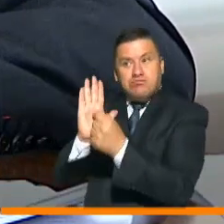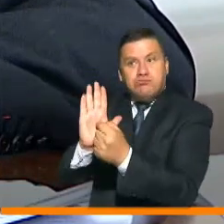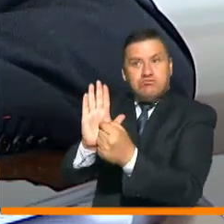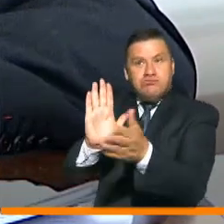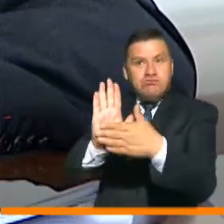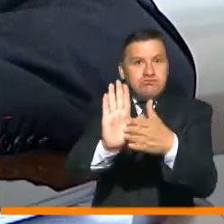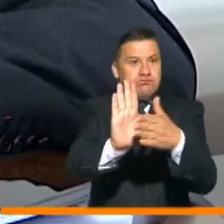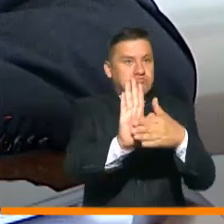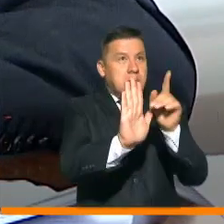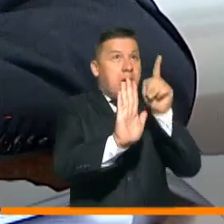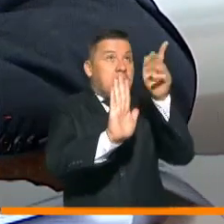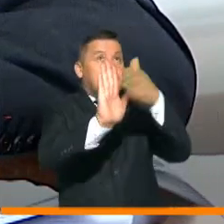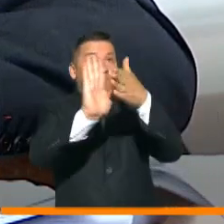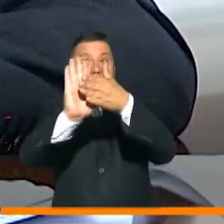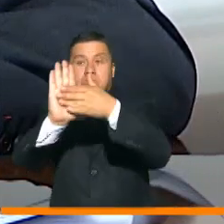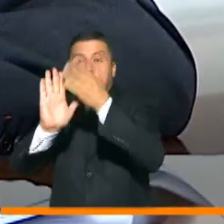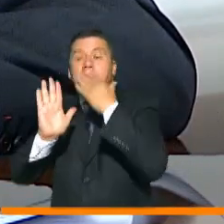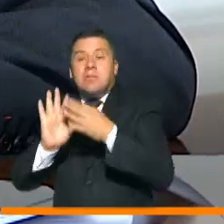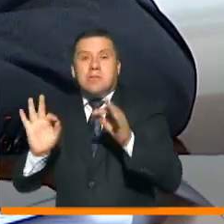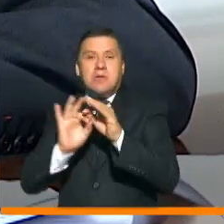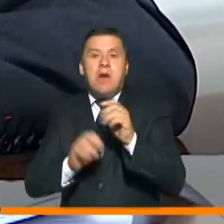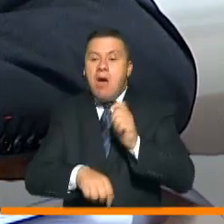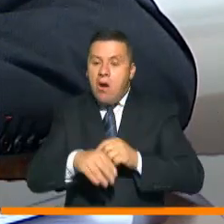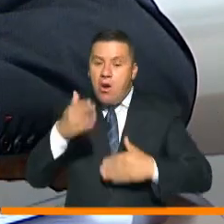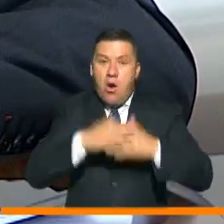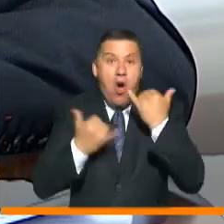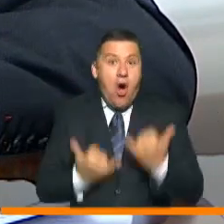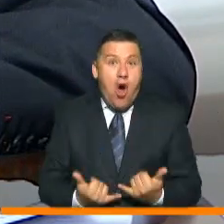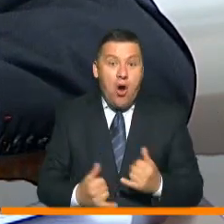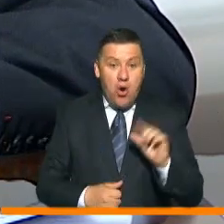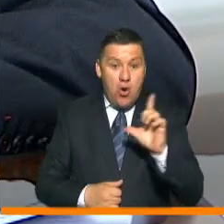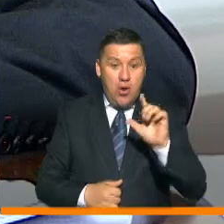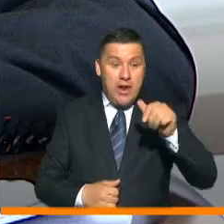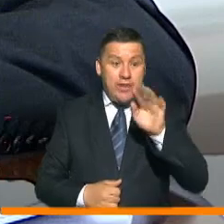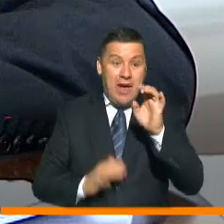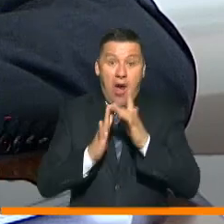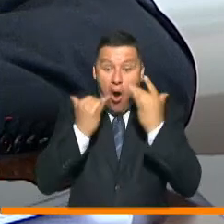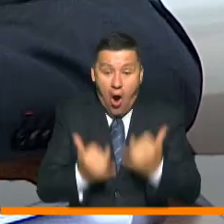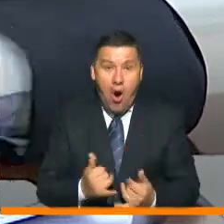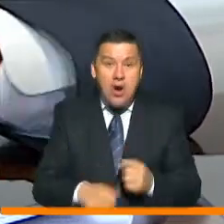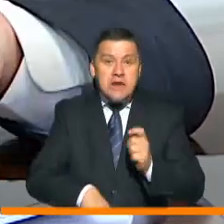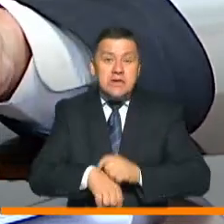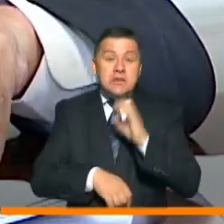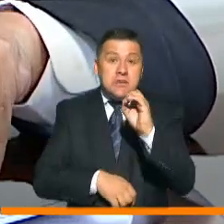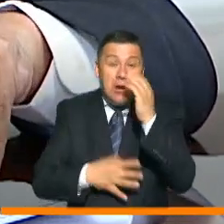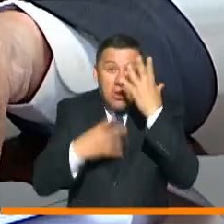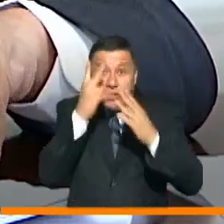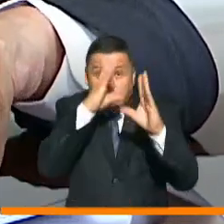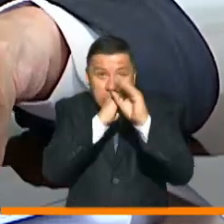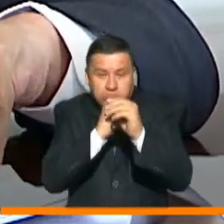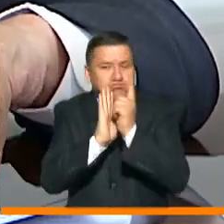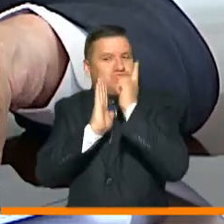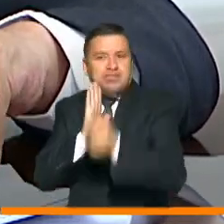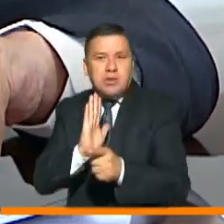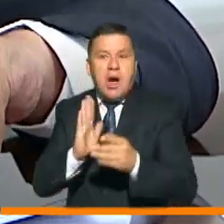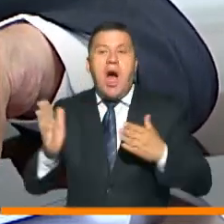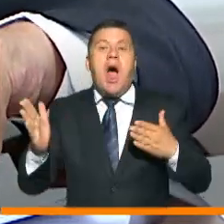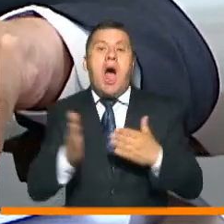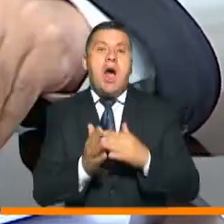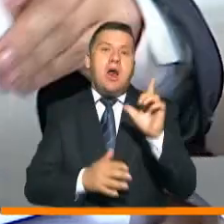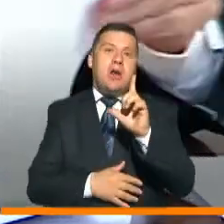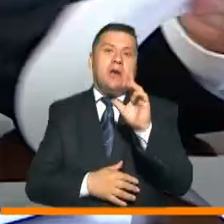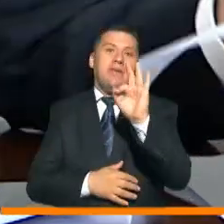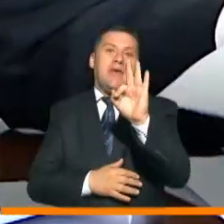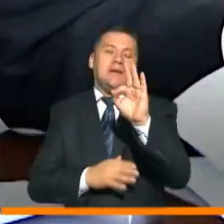ser implementadas a partir de las 0 horas de hoy, lunes 19 de abril de 2021, hasta las 0 horas del